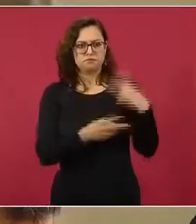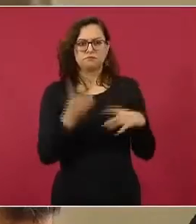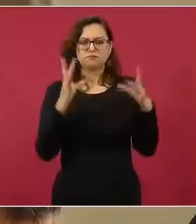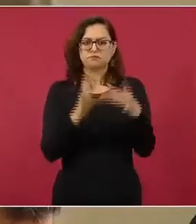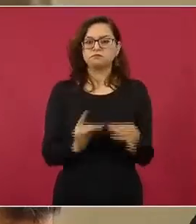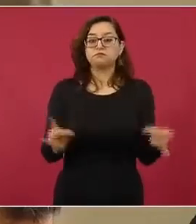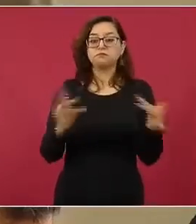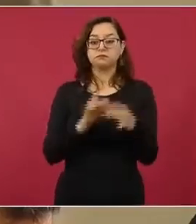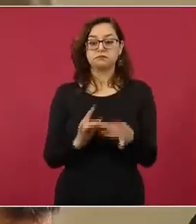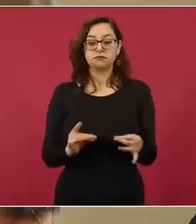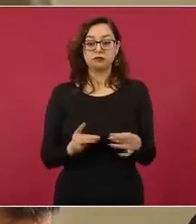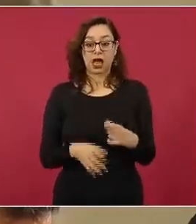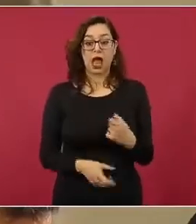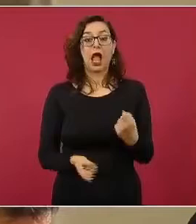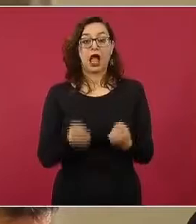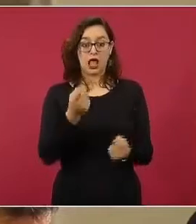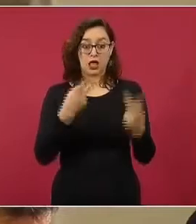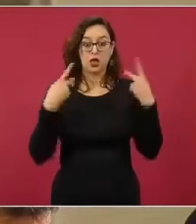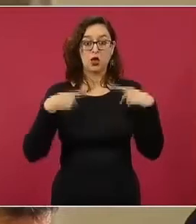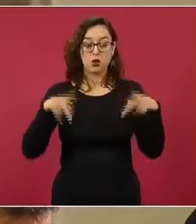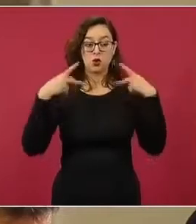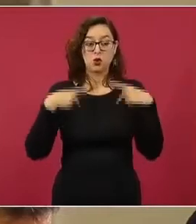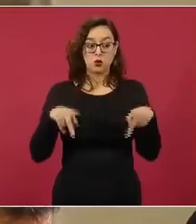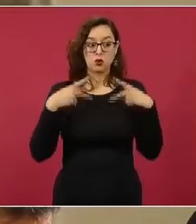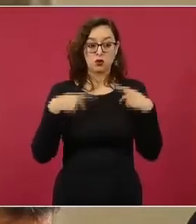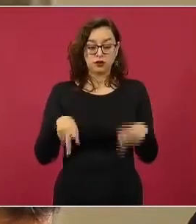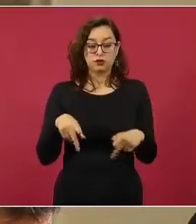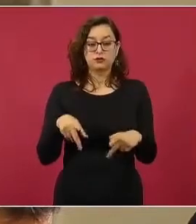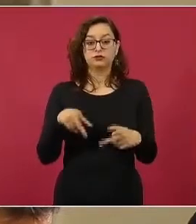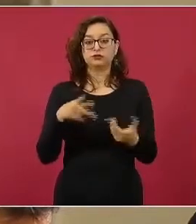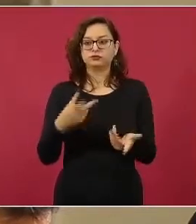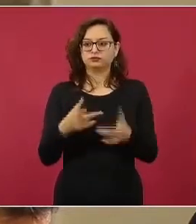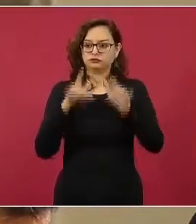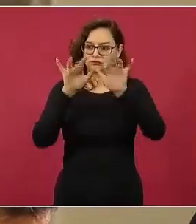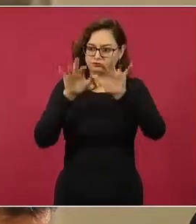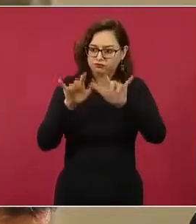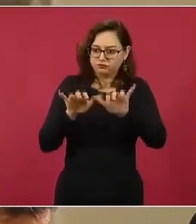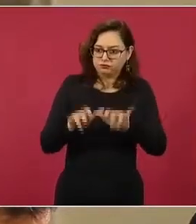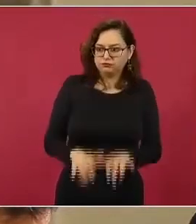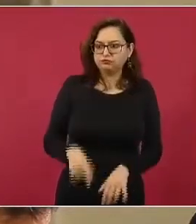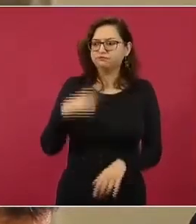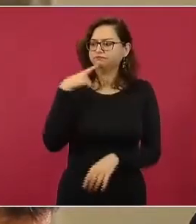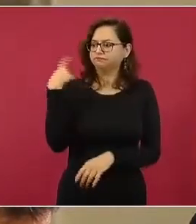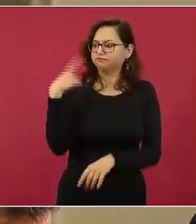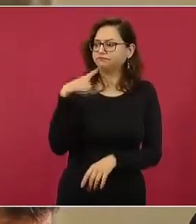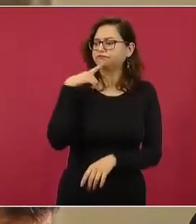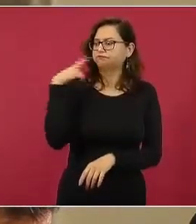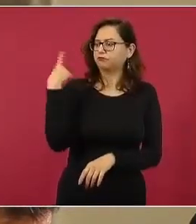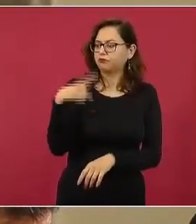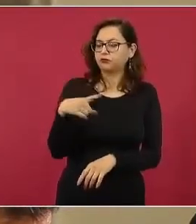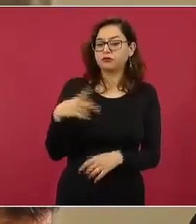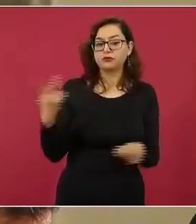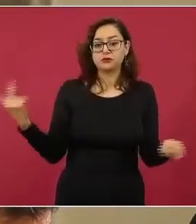Entonces, ya va a atender eso. ¿Quién sigue?